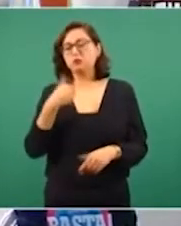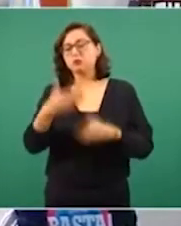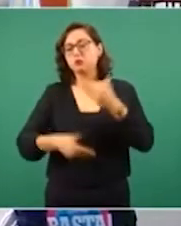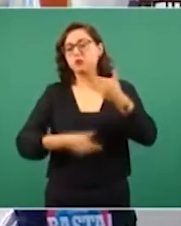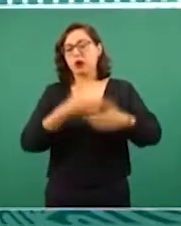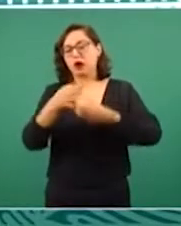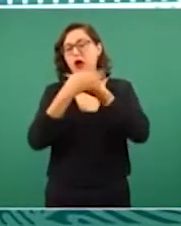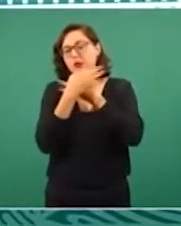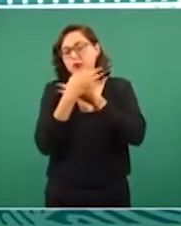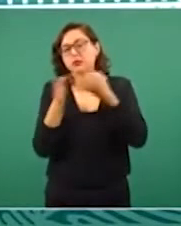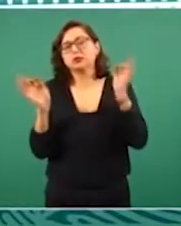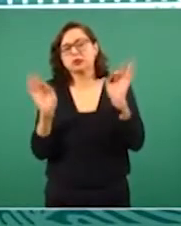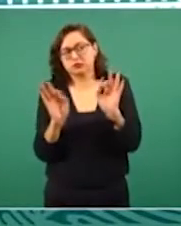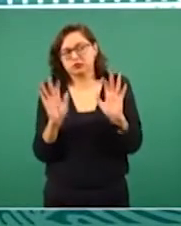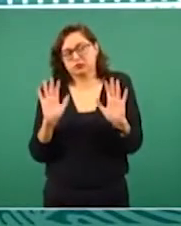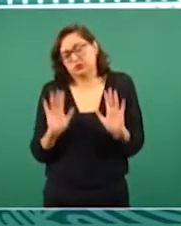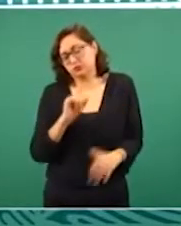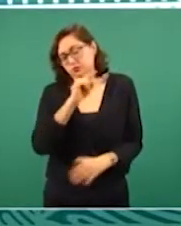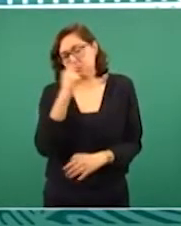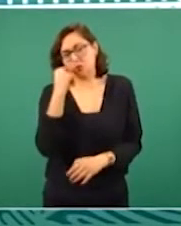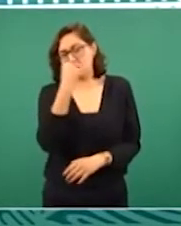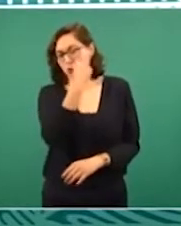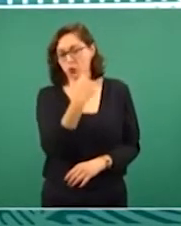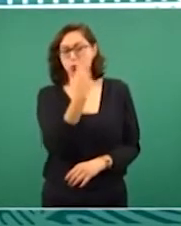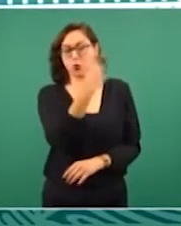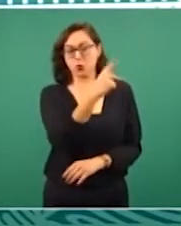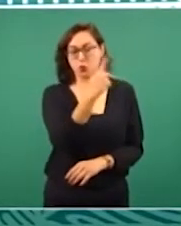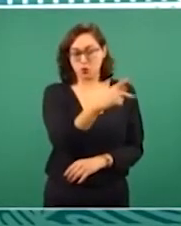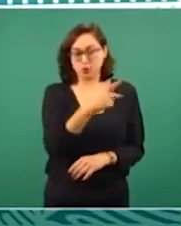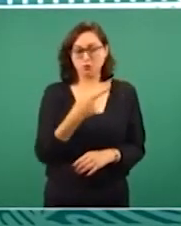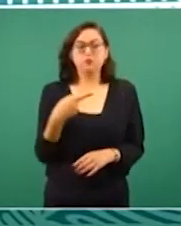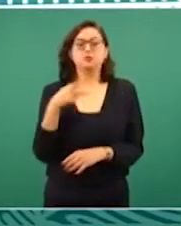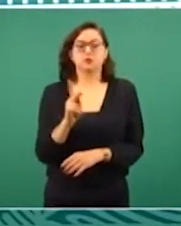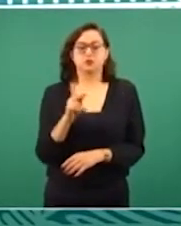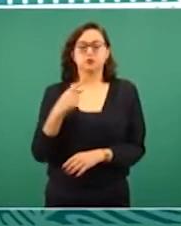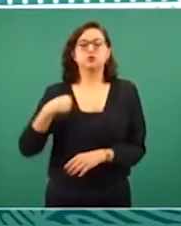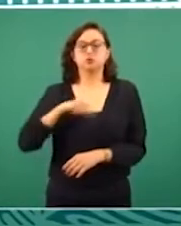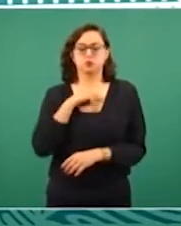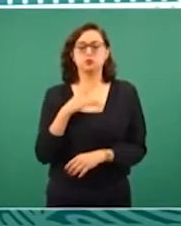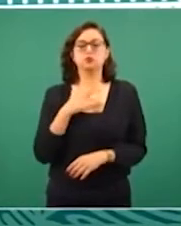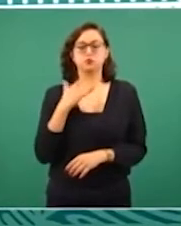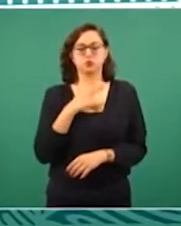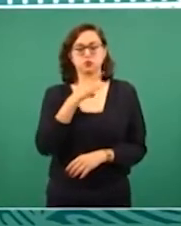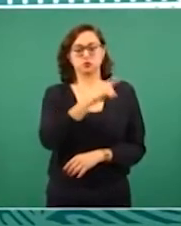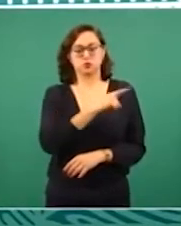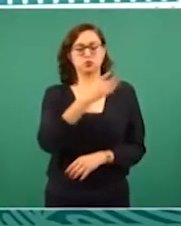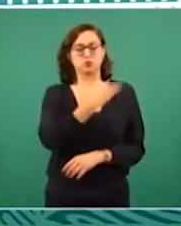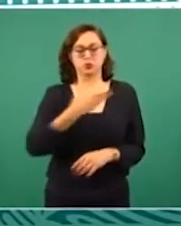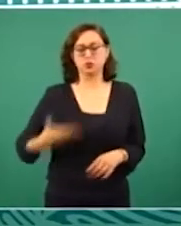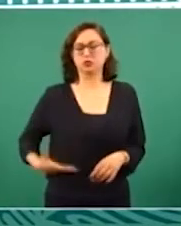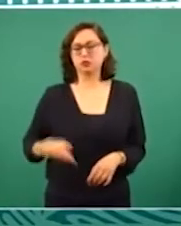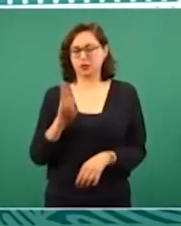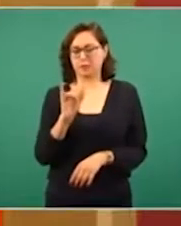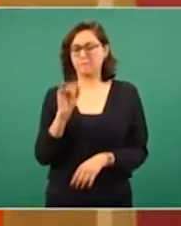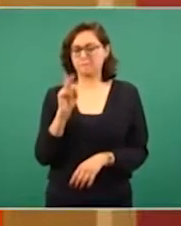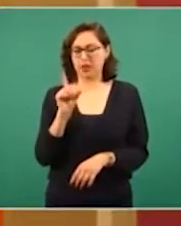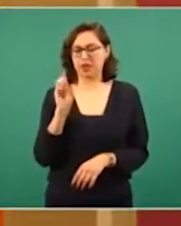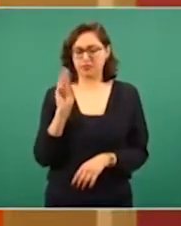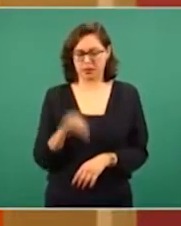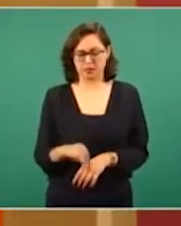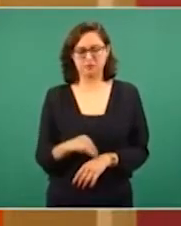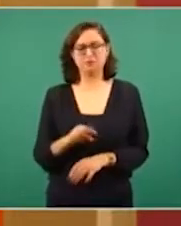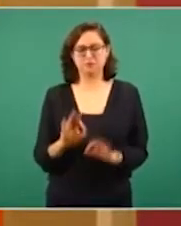punto principal vemos una buena perspectiva con el gobierno que encabeza el presidente Biden, entre otras cosas,